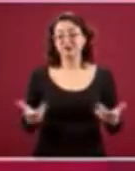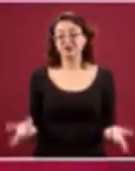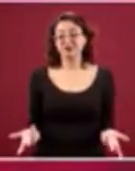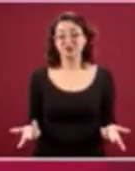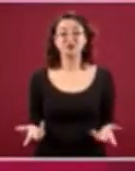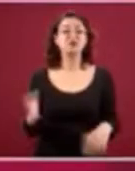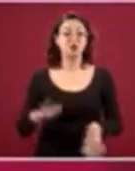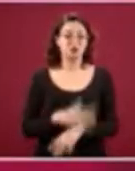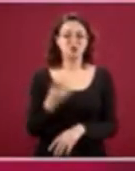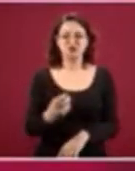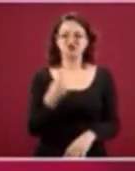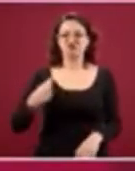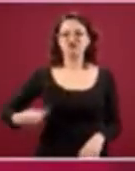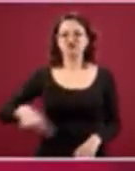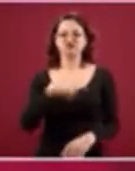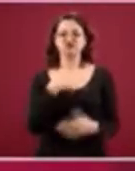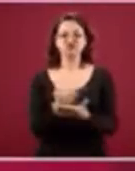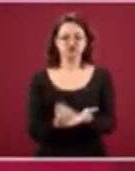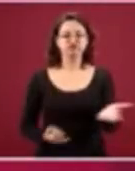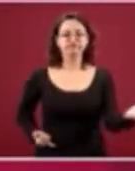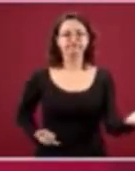eso tomamos la decisión de